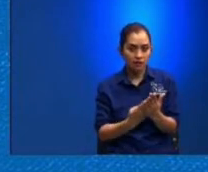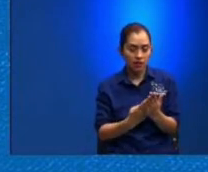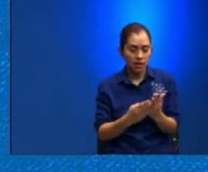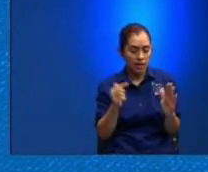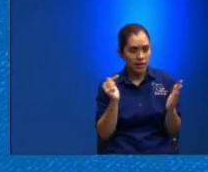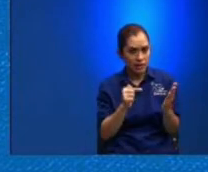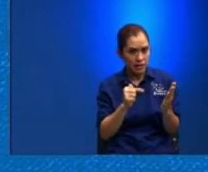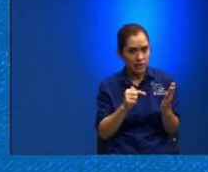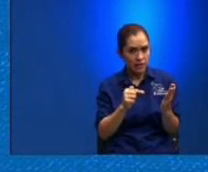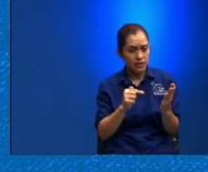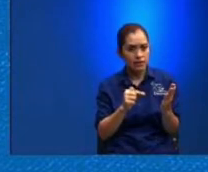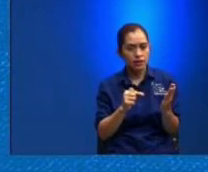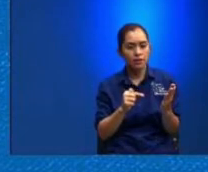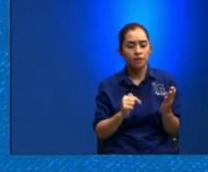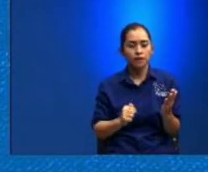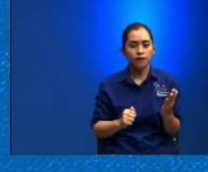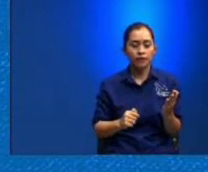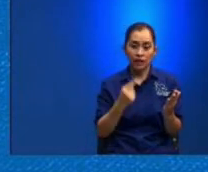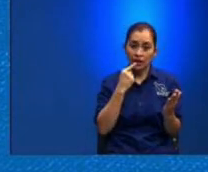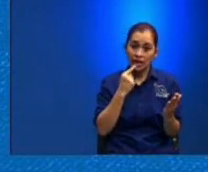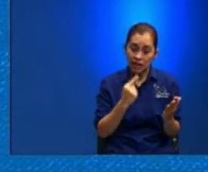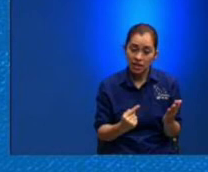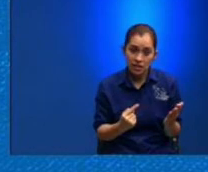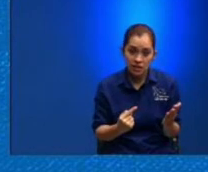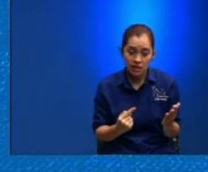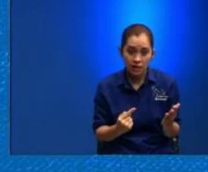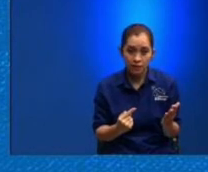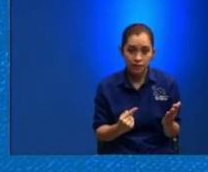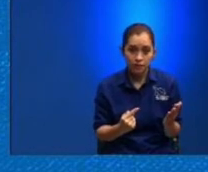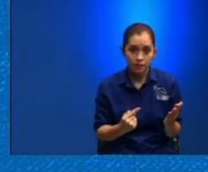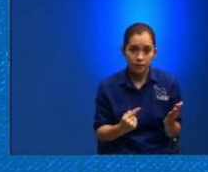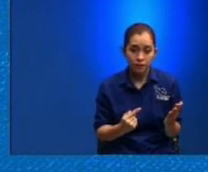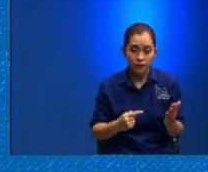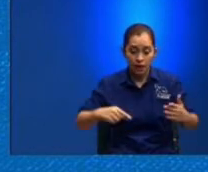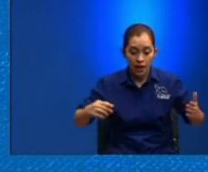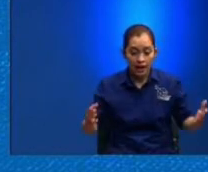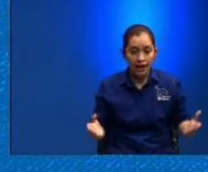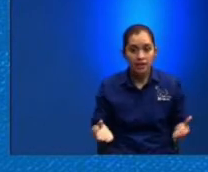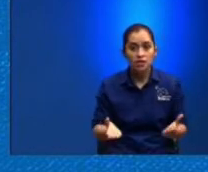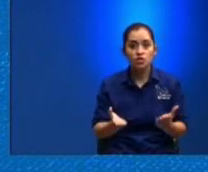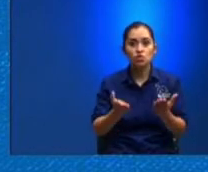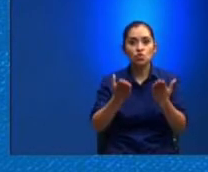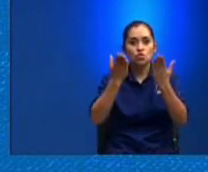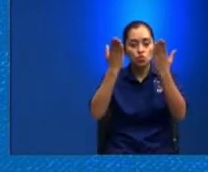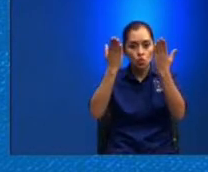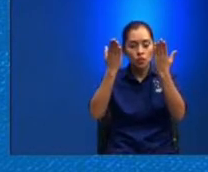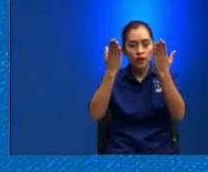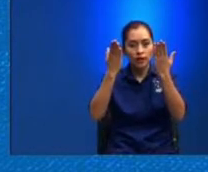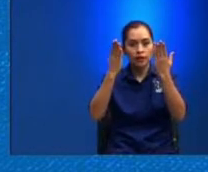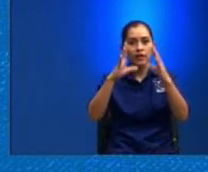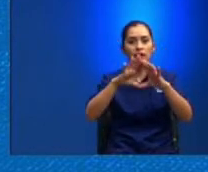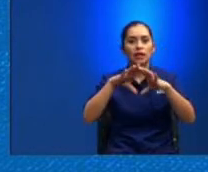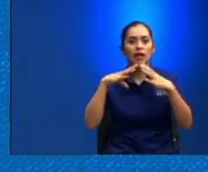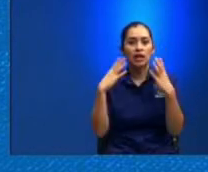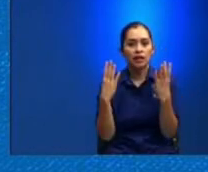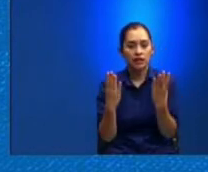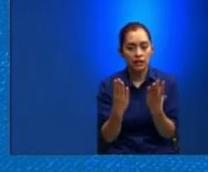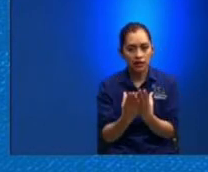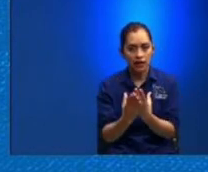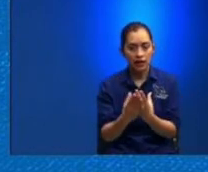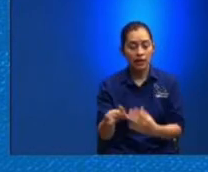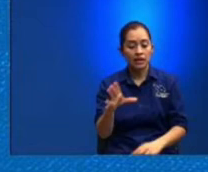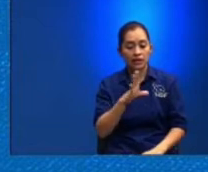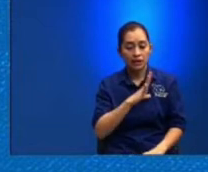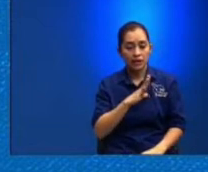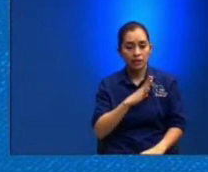en donde dice que literalmente dice que suban de la tierra tenemos que impedir que suban de la tierra